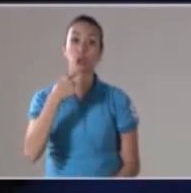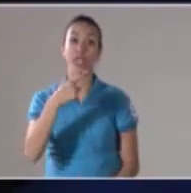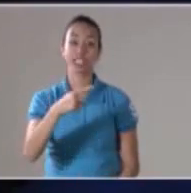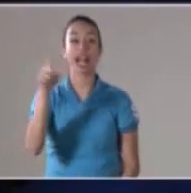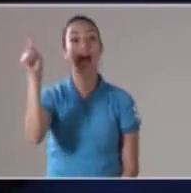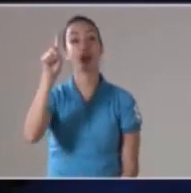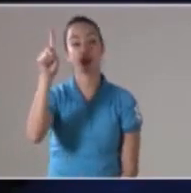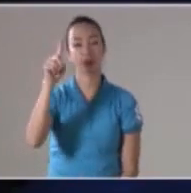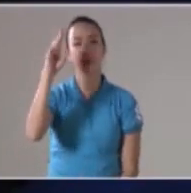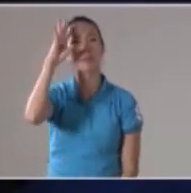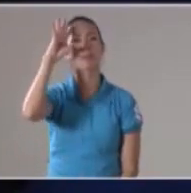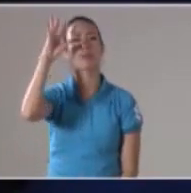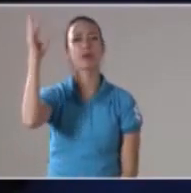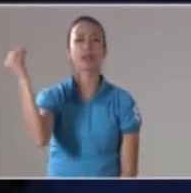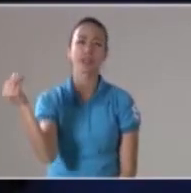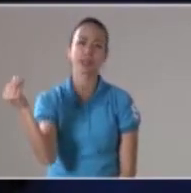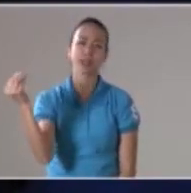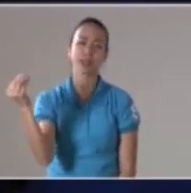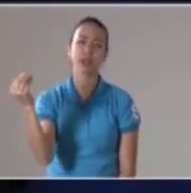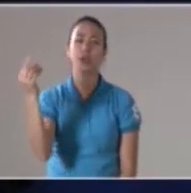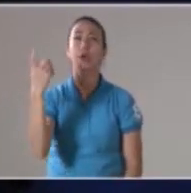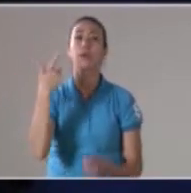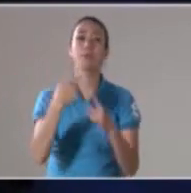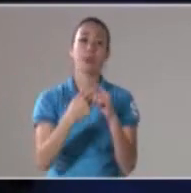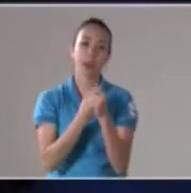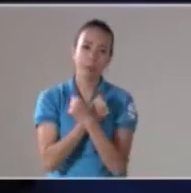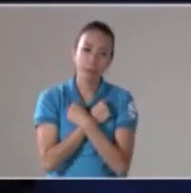¿Por qué? Por amor a su nombre.